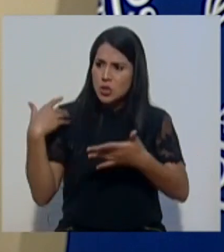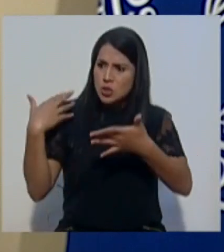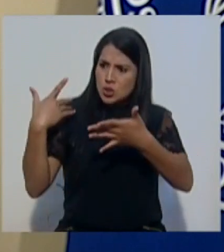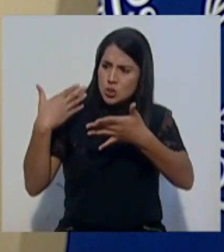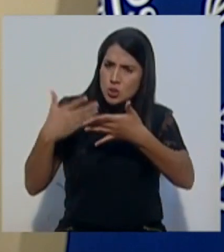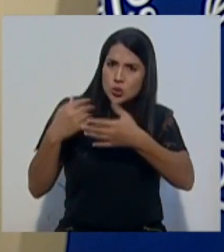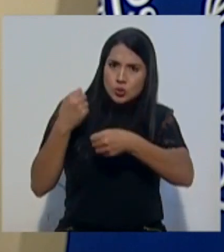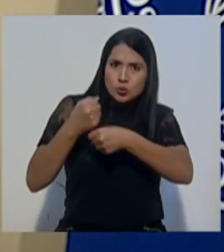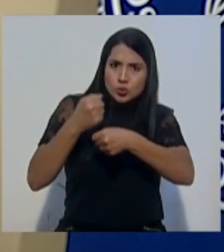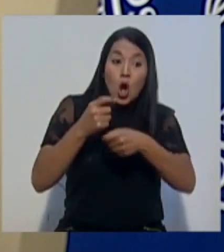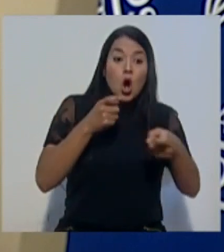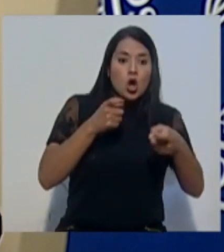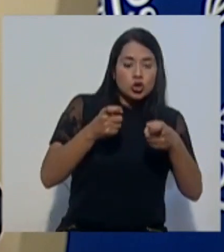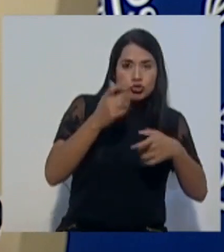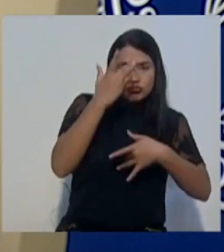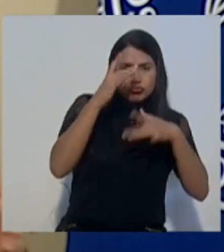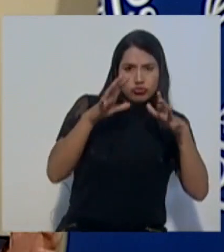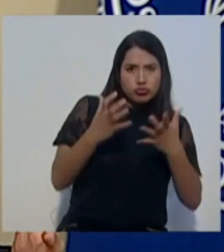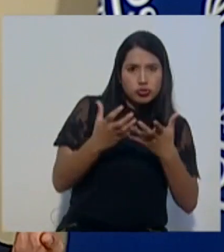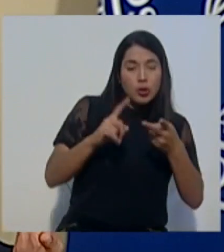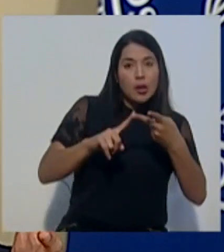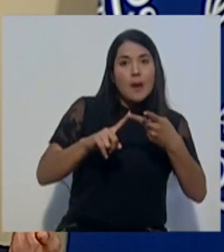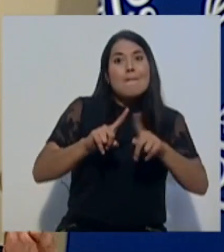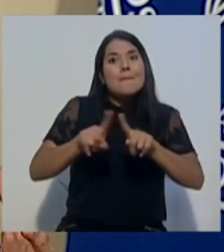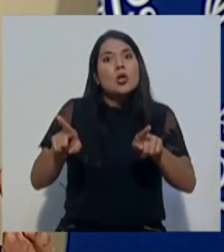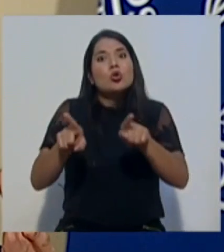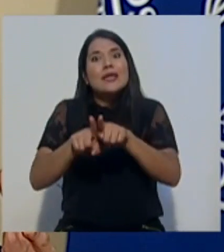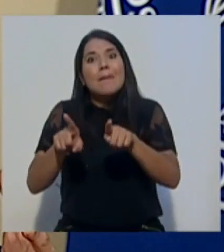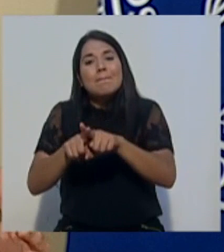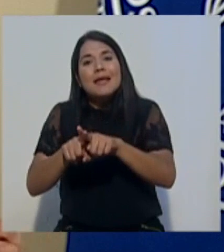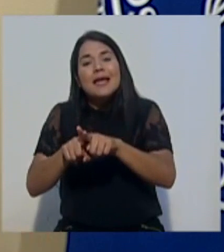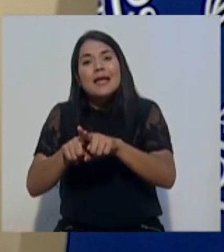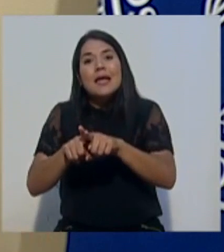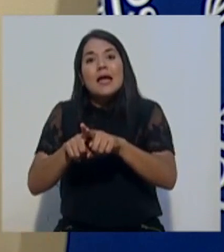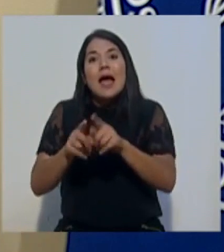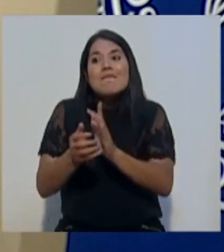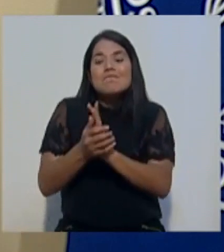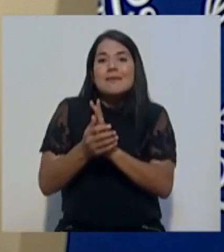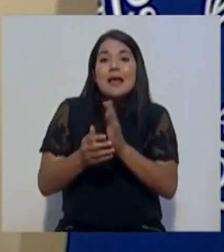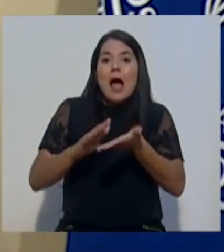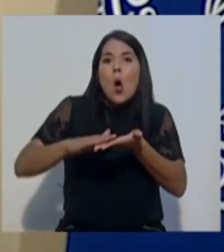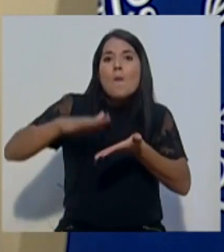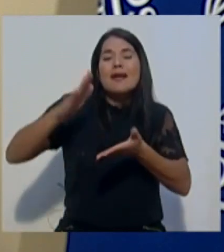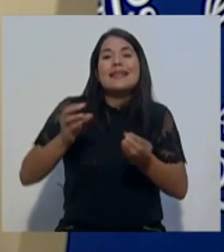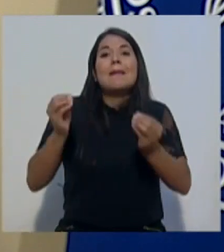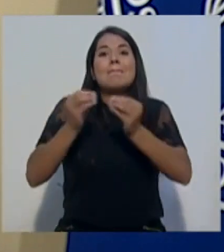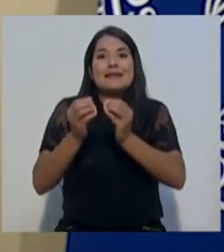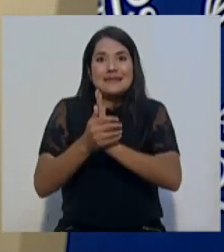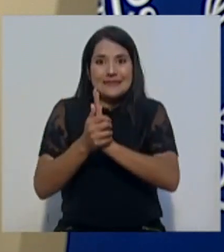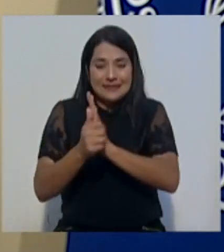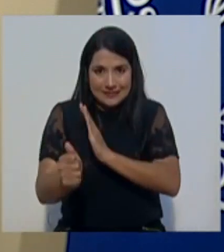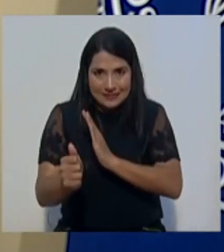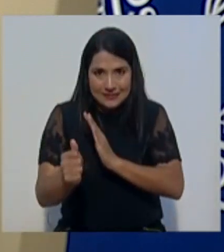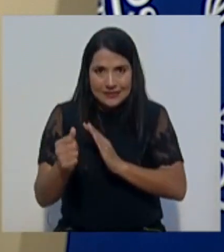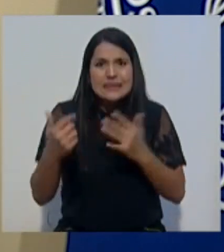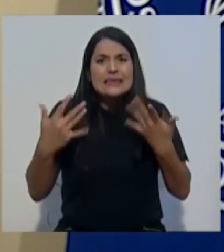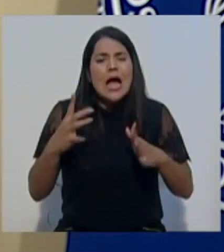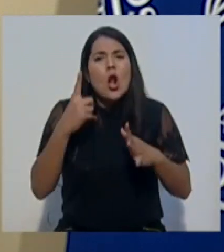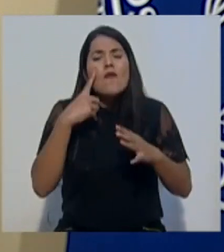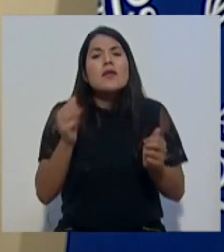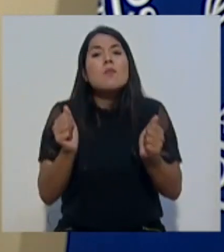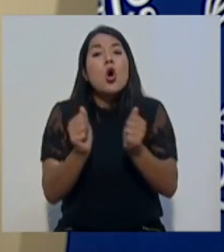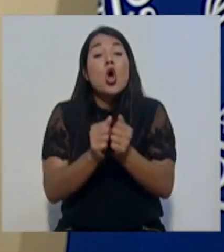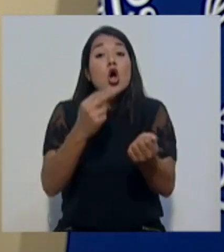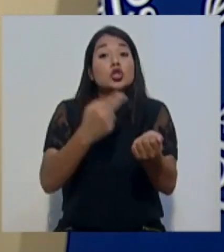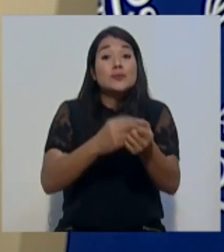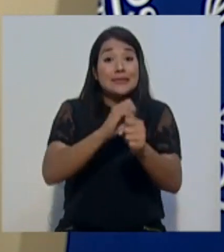además de contener la pandemia, es ampliar sus capacidades. Y lo hemos visto primero en el SEACO, luego lo vimos en la